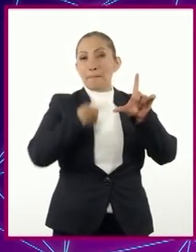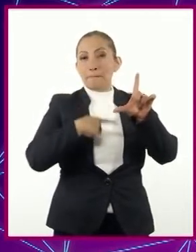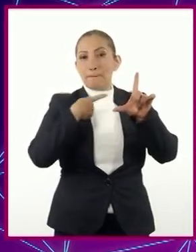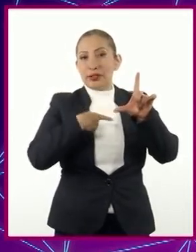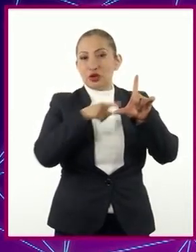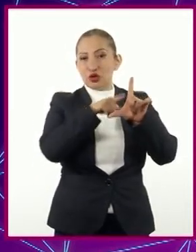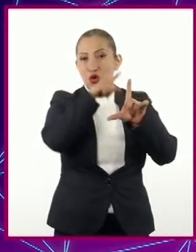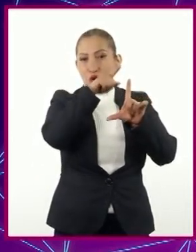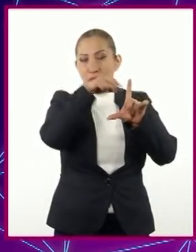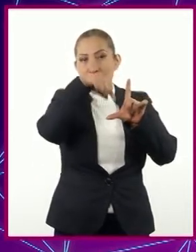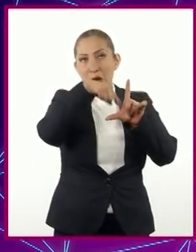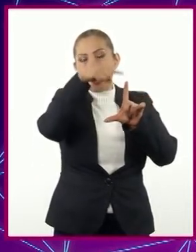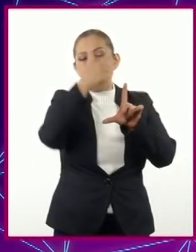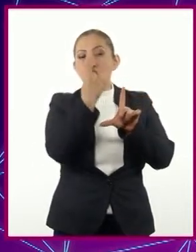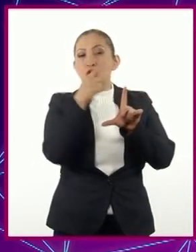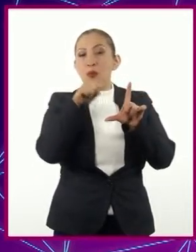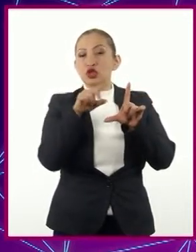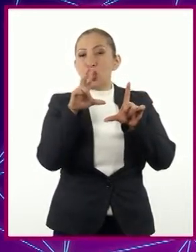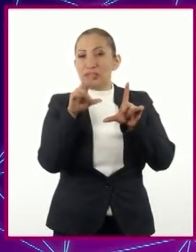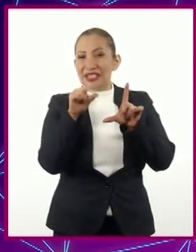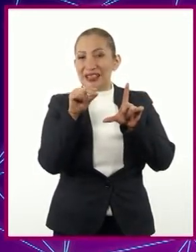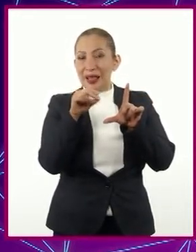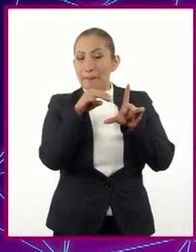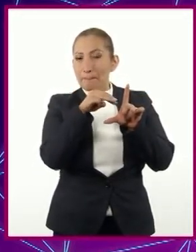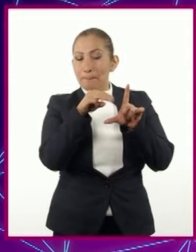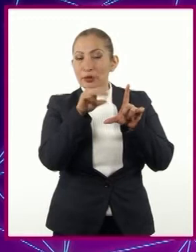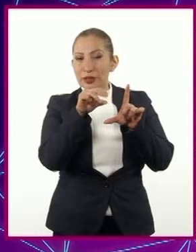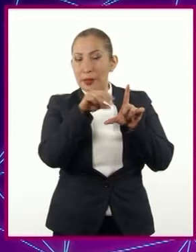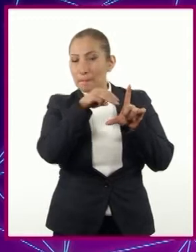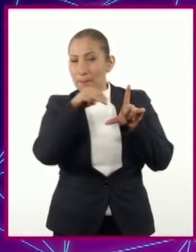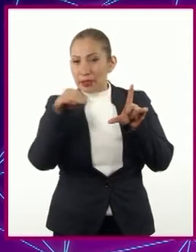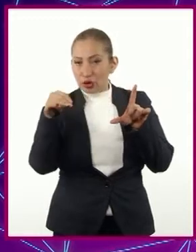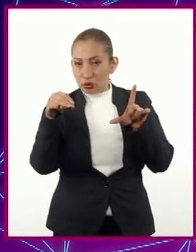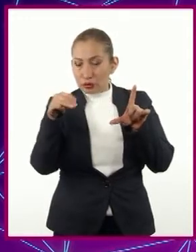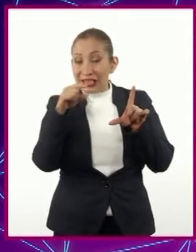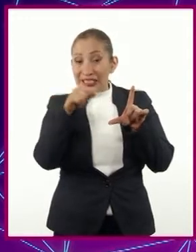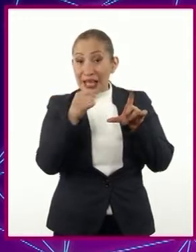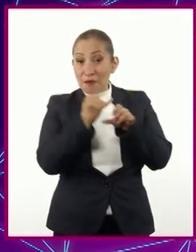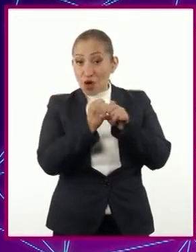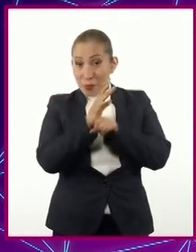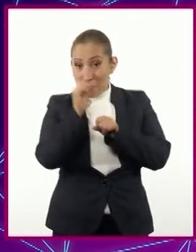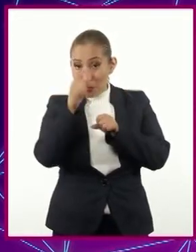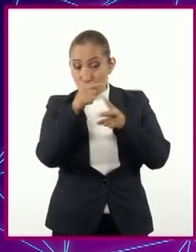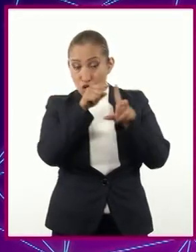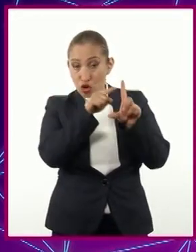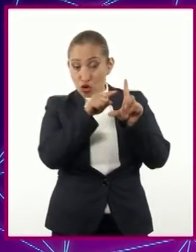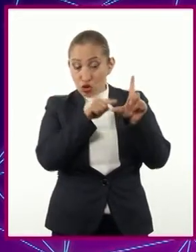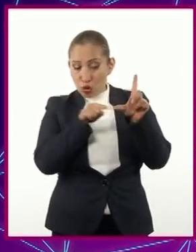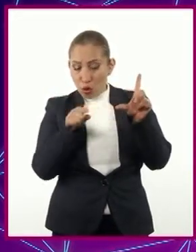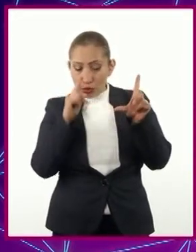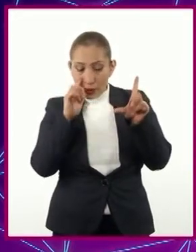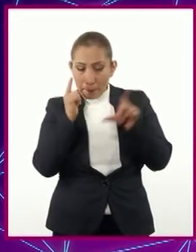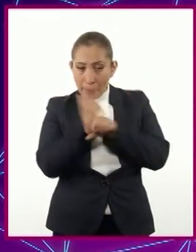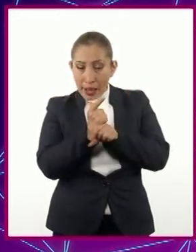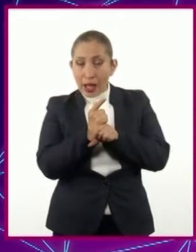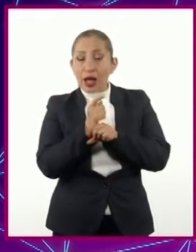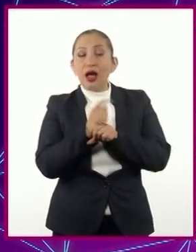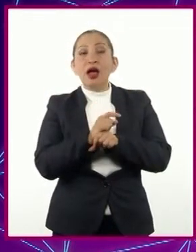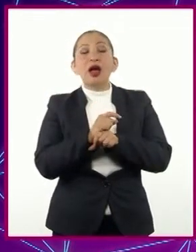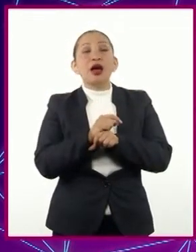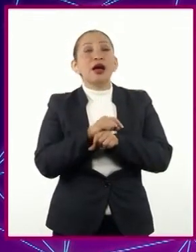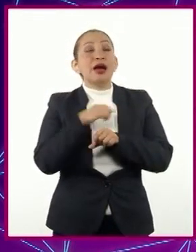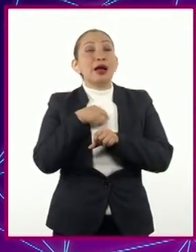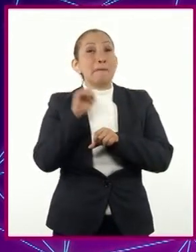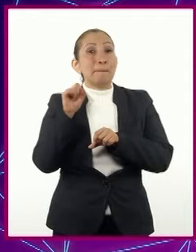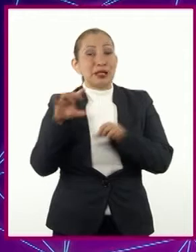persona, que mide 1.80 metros. Con estos datos se identifica que la función